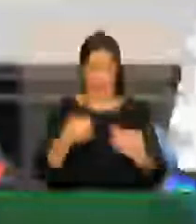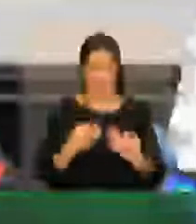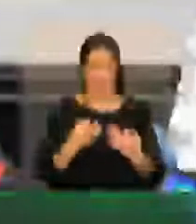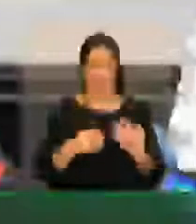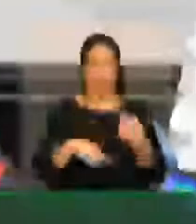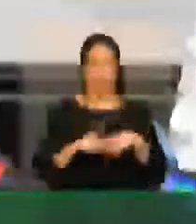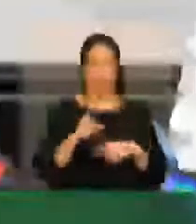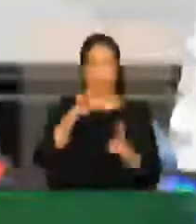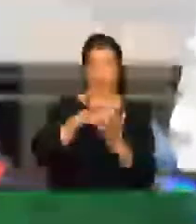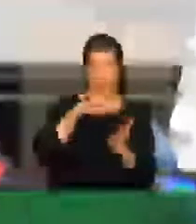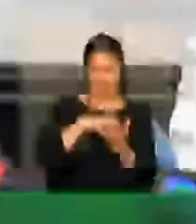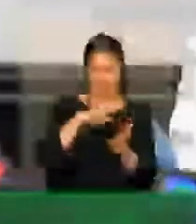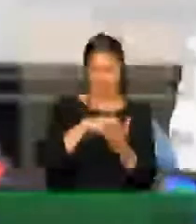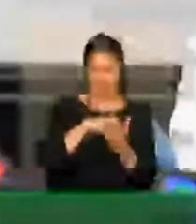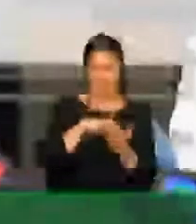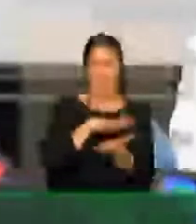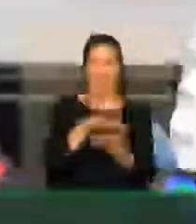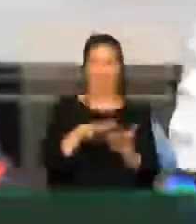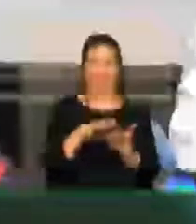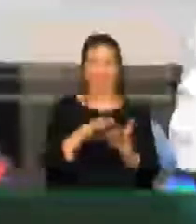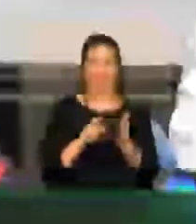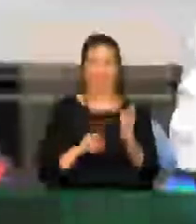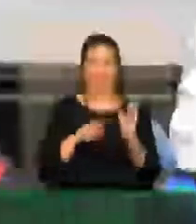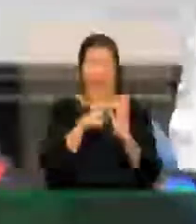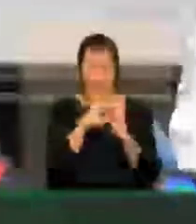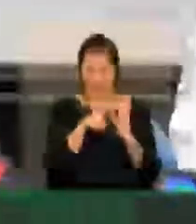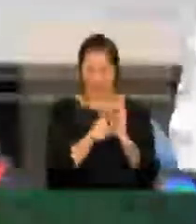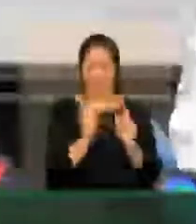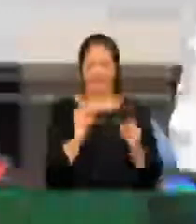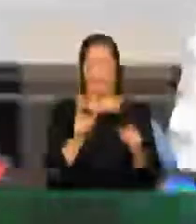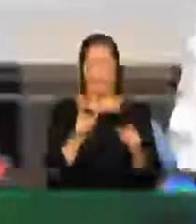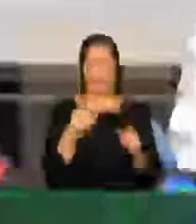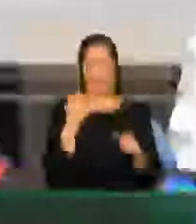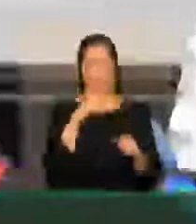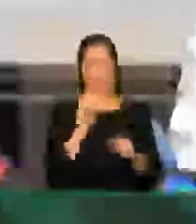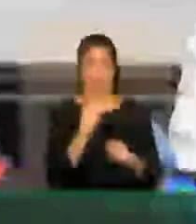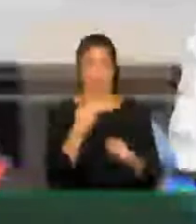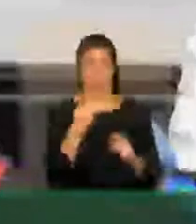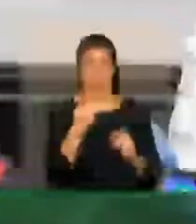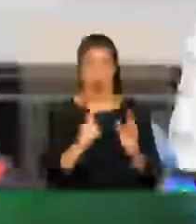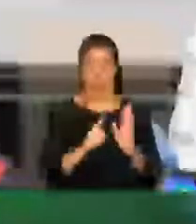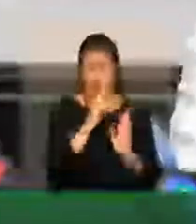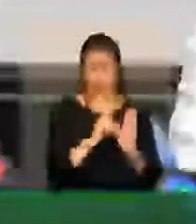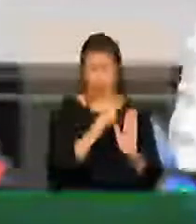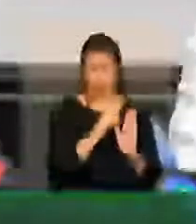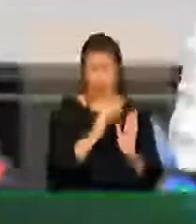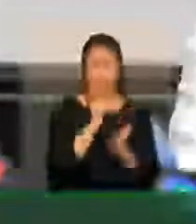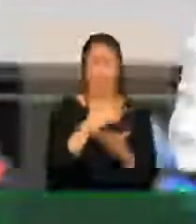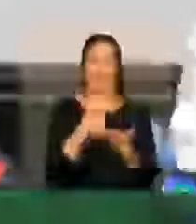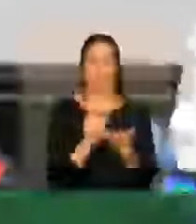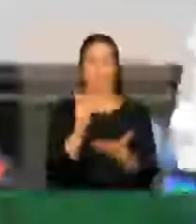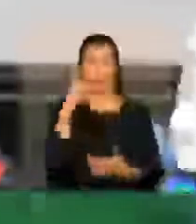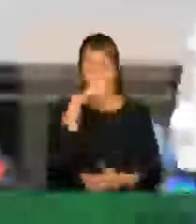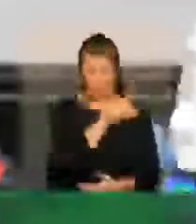Establecimos un destacamento en la zona este y tenemos pendiente otro destacamento en la zona norte, en el departamento de